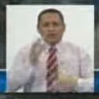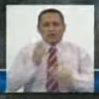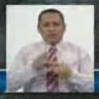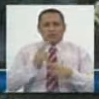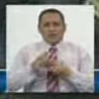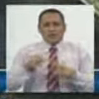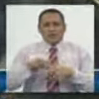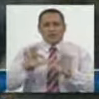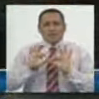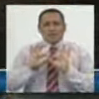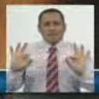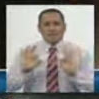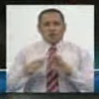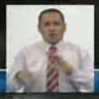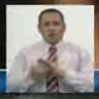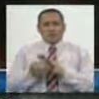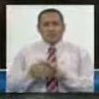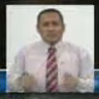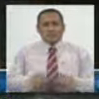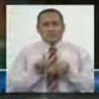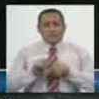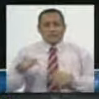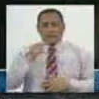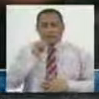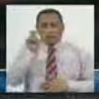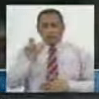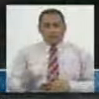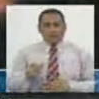Los Limpios de la Corrupción. La suerte de la joven,